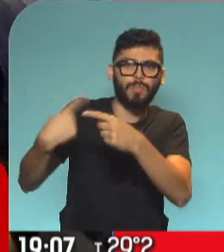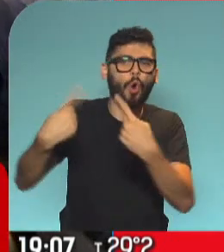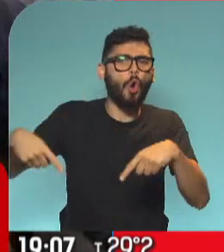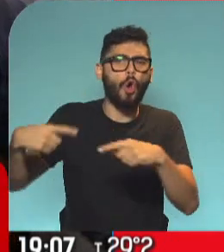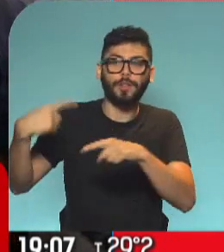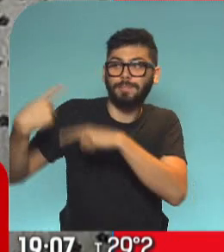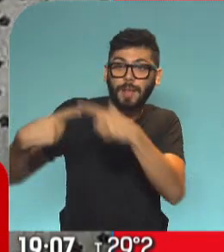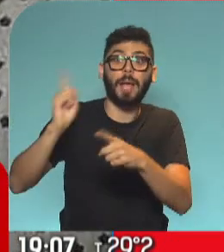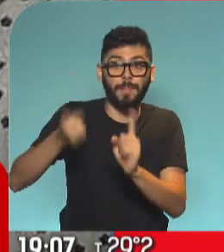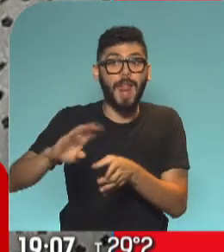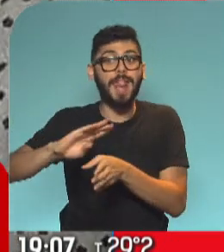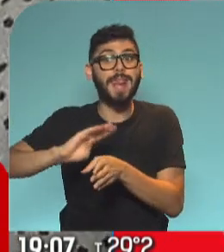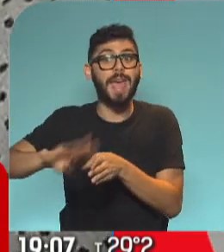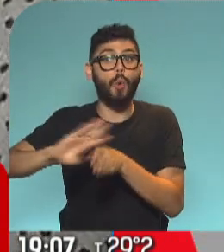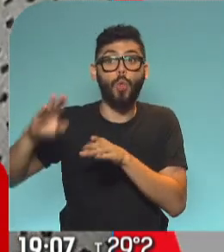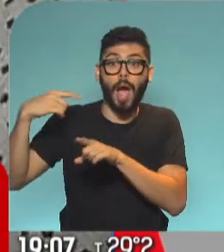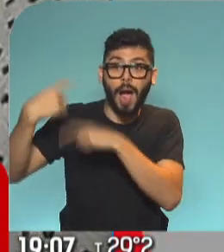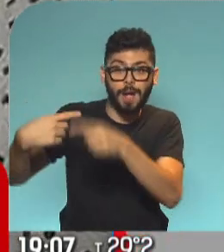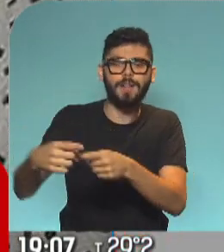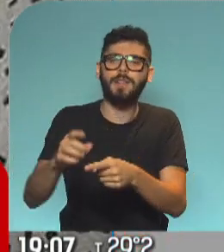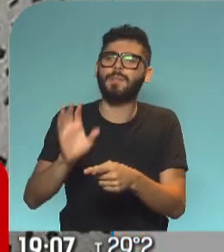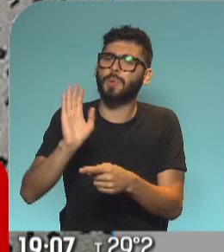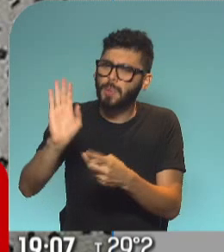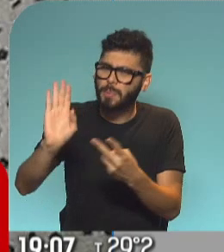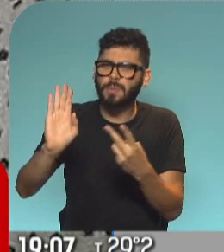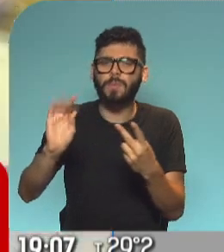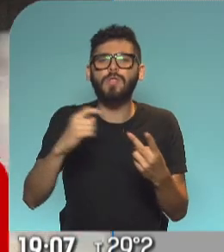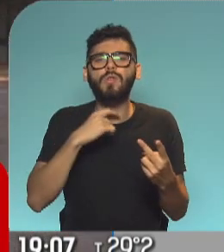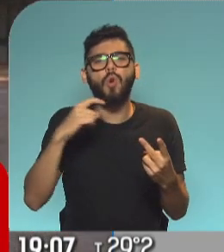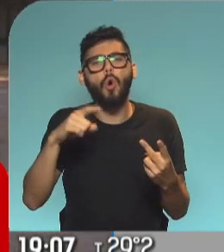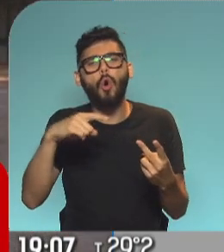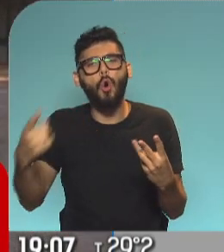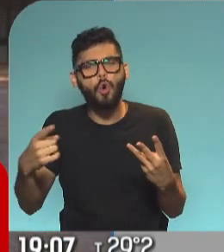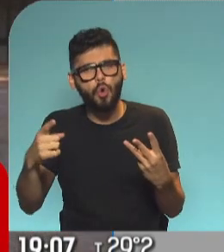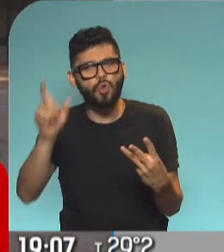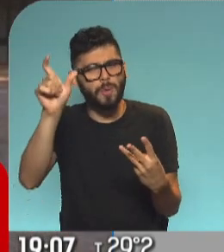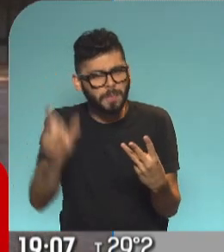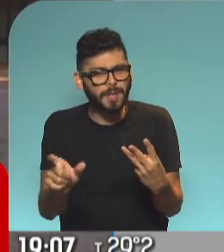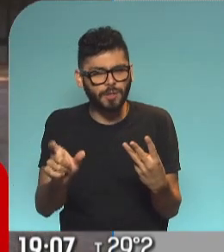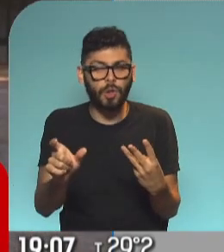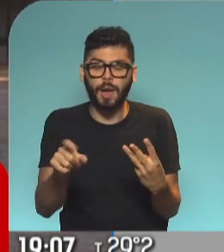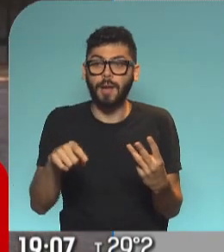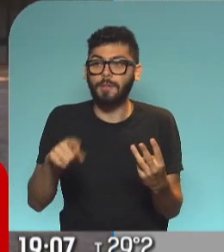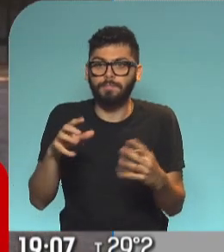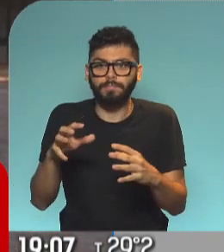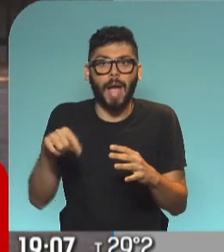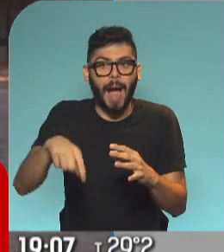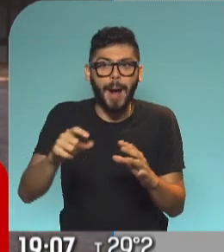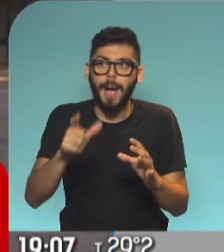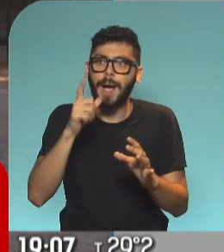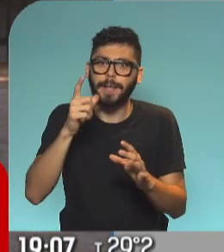todo con las deudas de diego maradona lo déjame hablar de otro personaje que también aparece a estas horas bajo